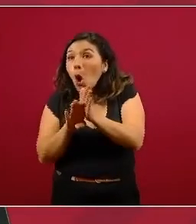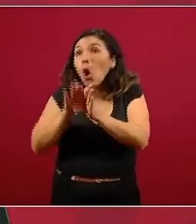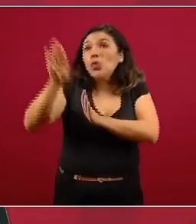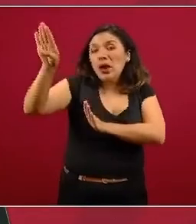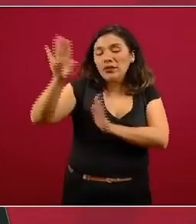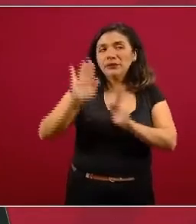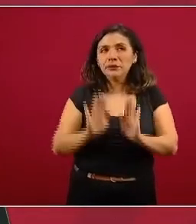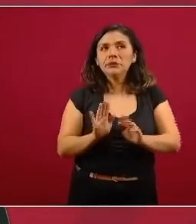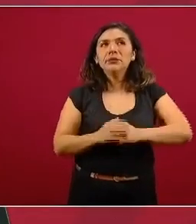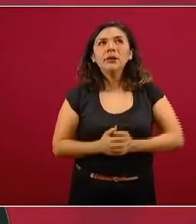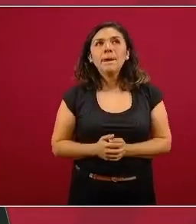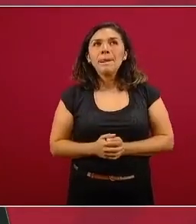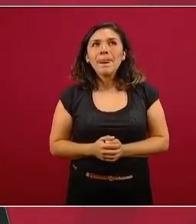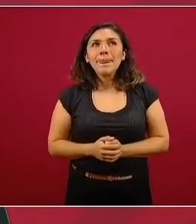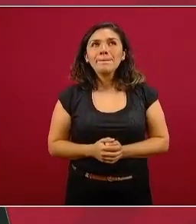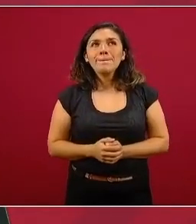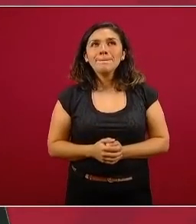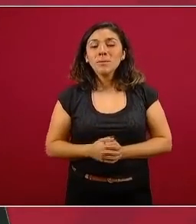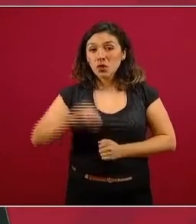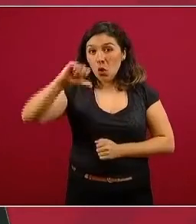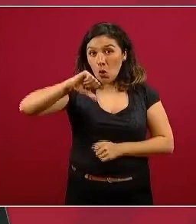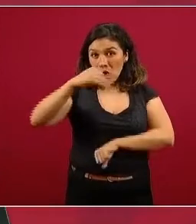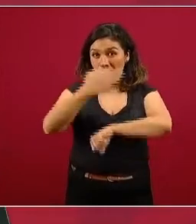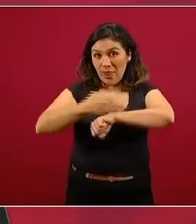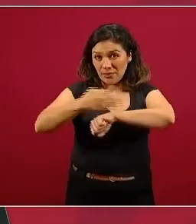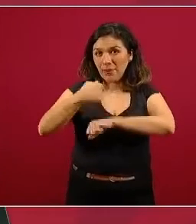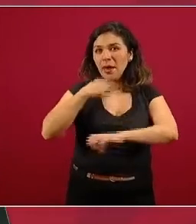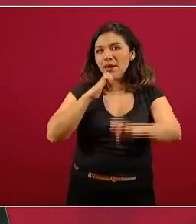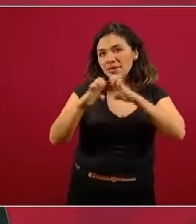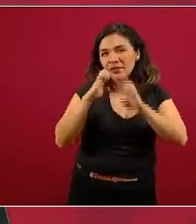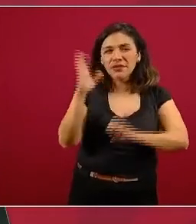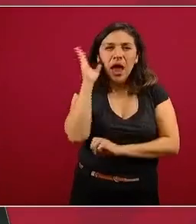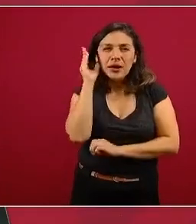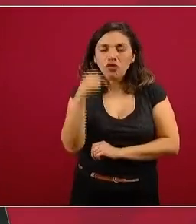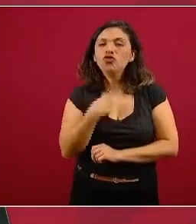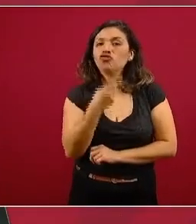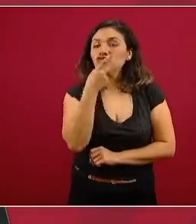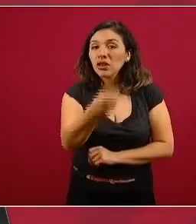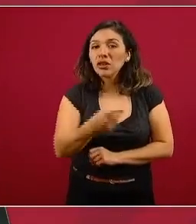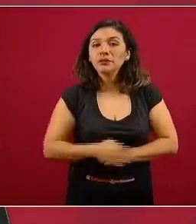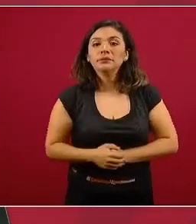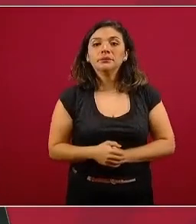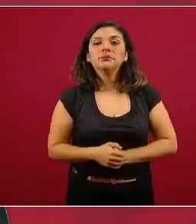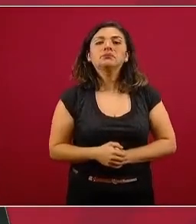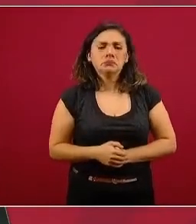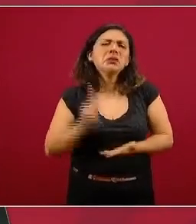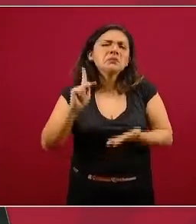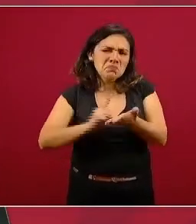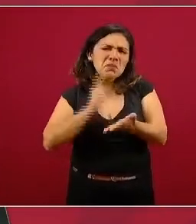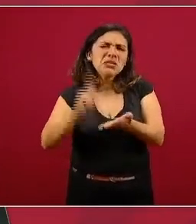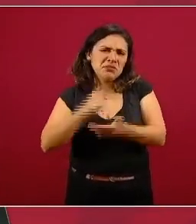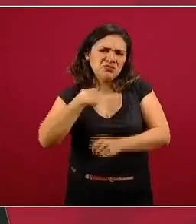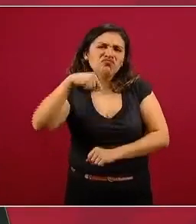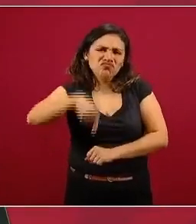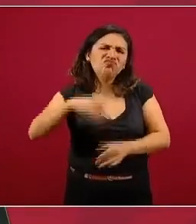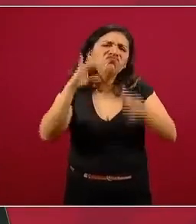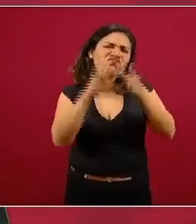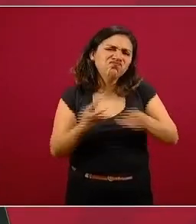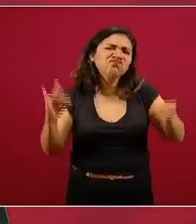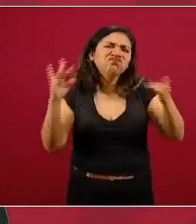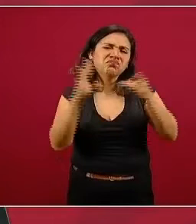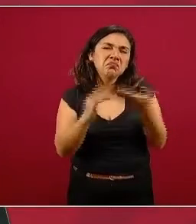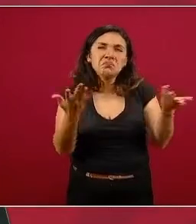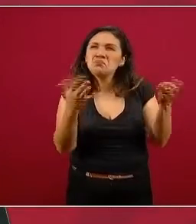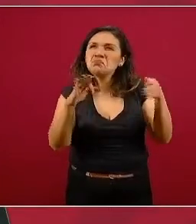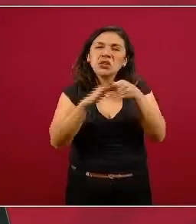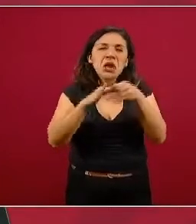hoy en la tarde me hicieron una entrevista en el radio, comenté esto, lo hemos comentado aquí, yo creo que en al